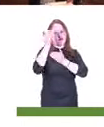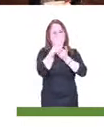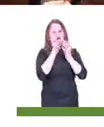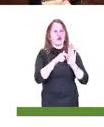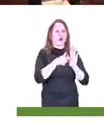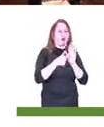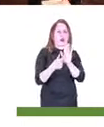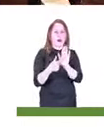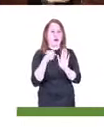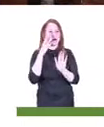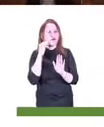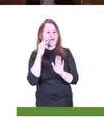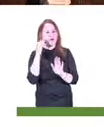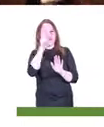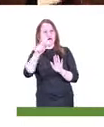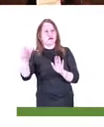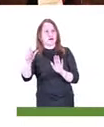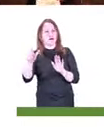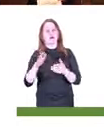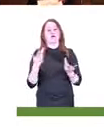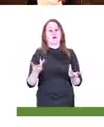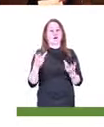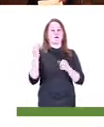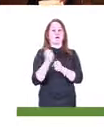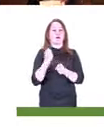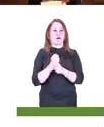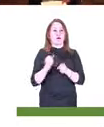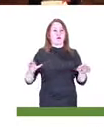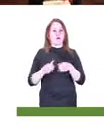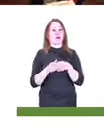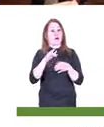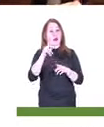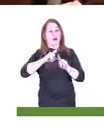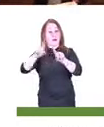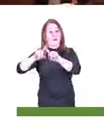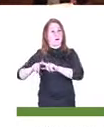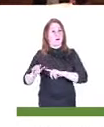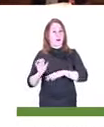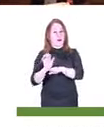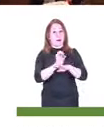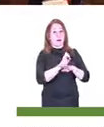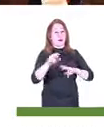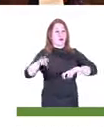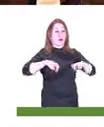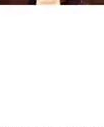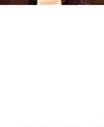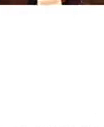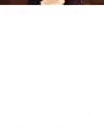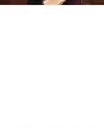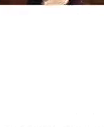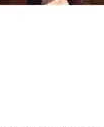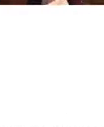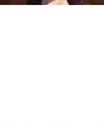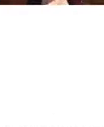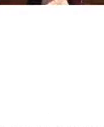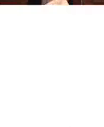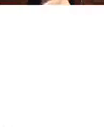nuestros expertos, con ese equipo maravilloso que trabaja en las distintas entidades en el sector movilidad, con el fin de saber en dónde podemos